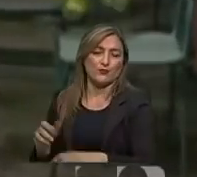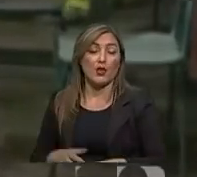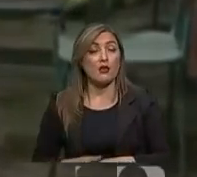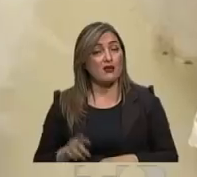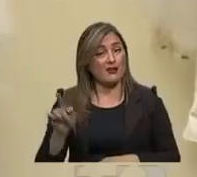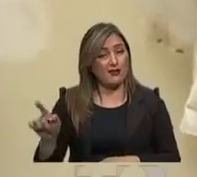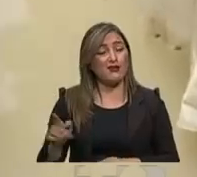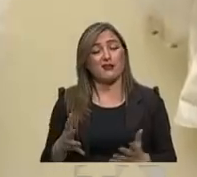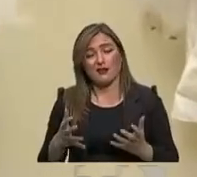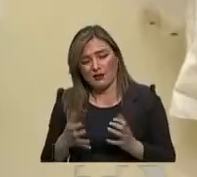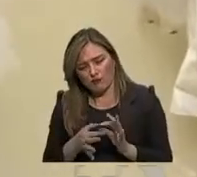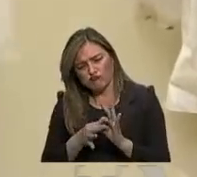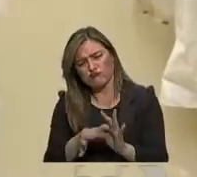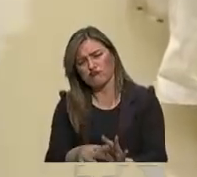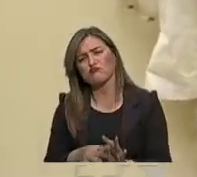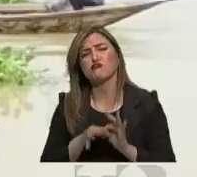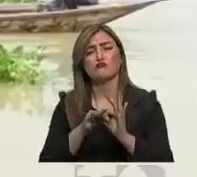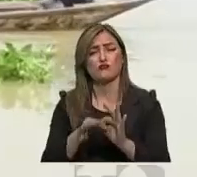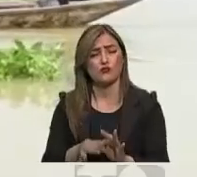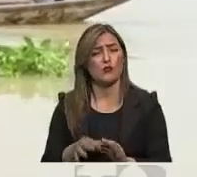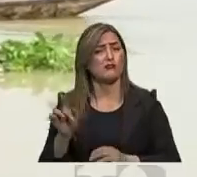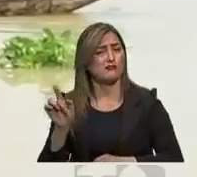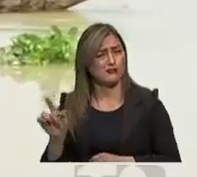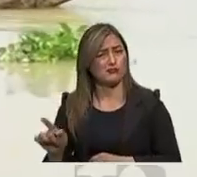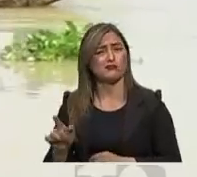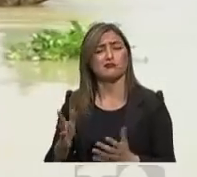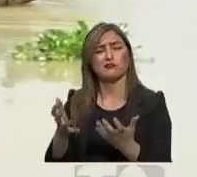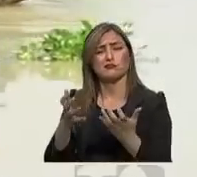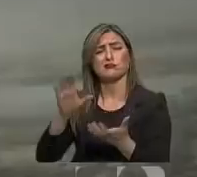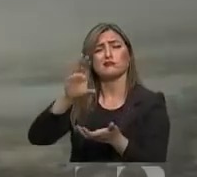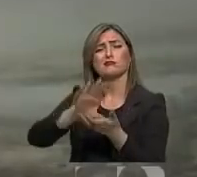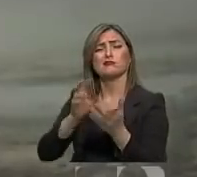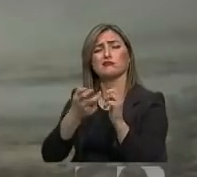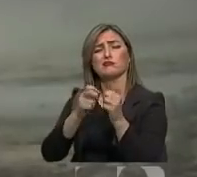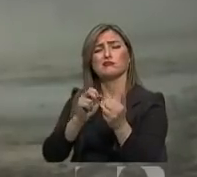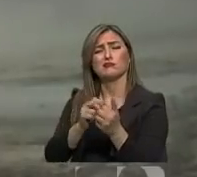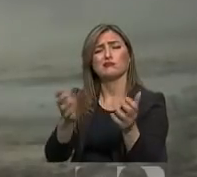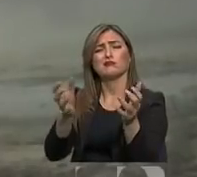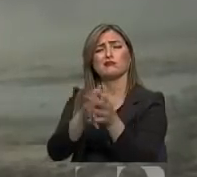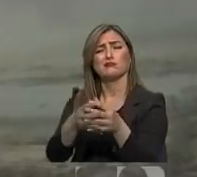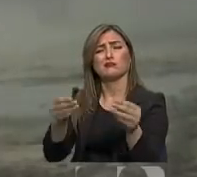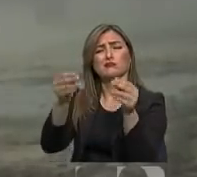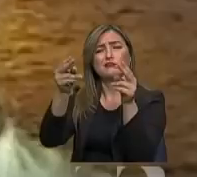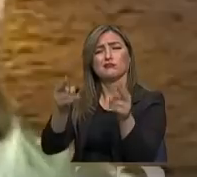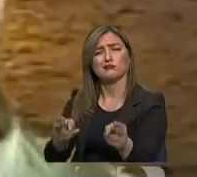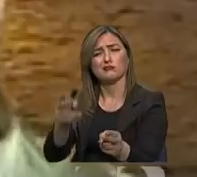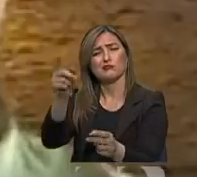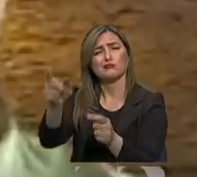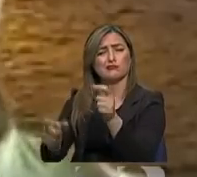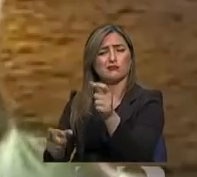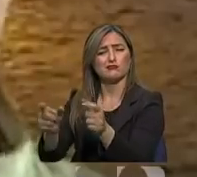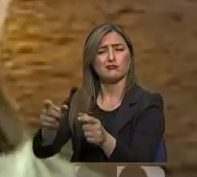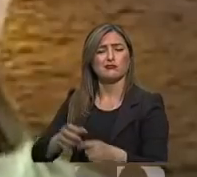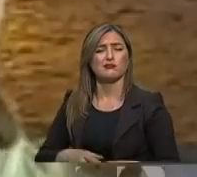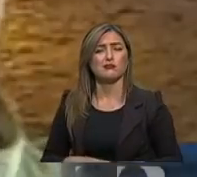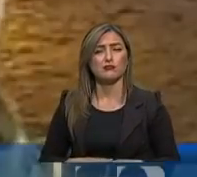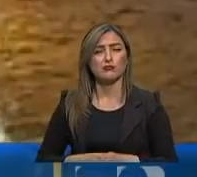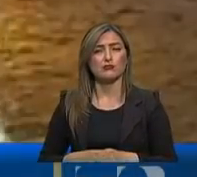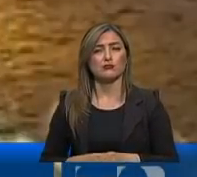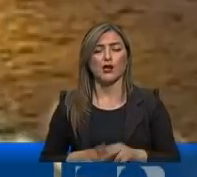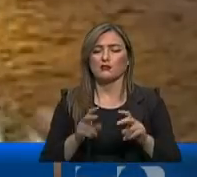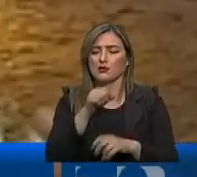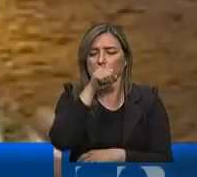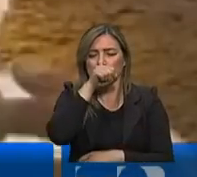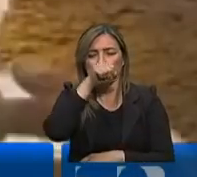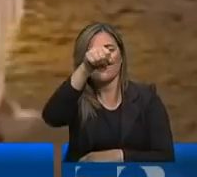cree que puede aportar mucho porque apunta al centro mismo del problema, la humanidad. Me apasiona este tema porque